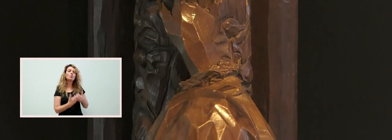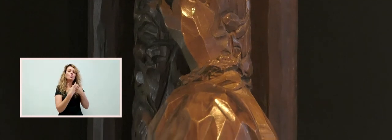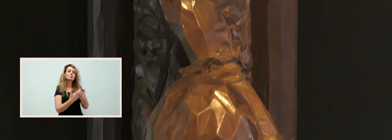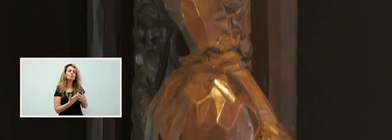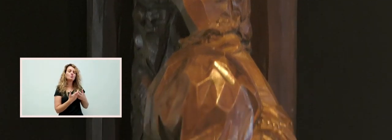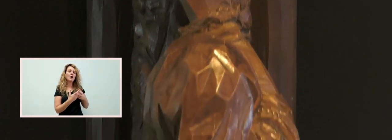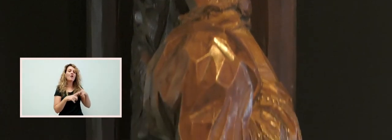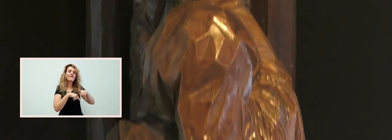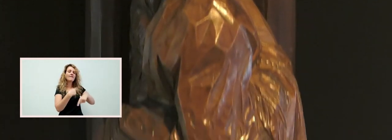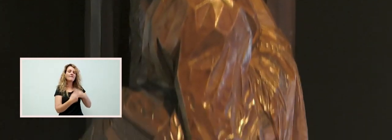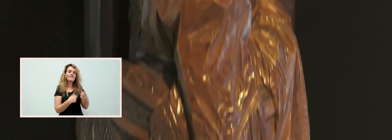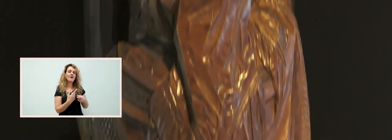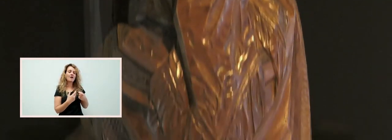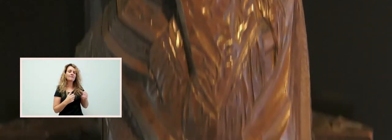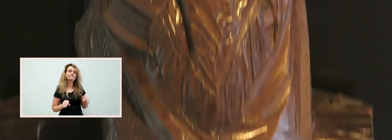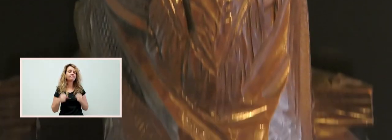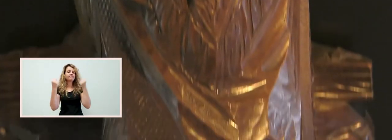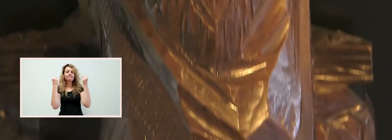familias.